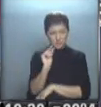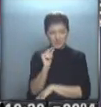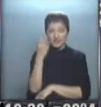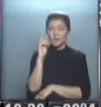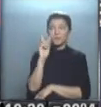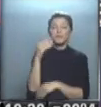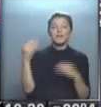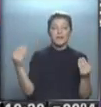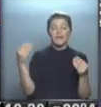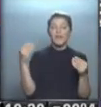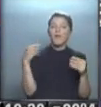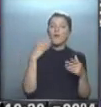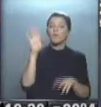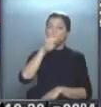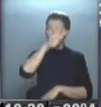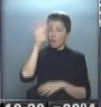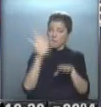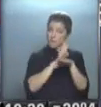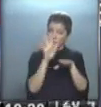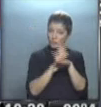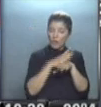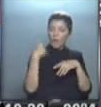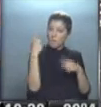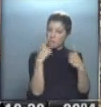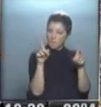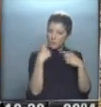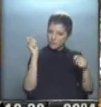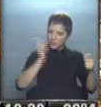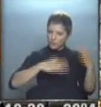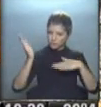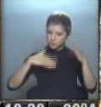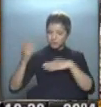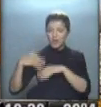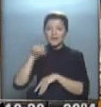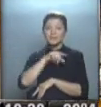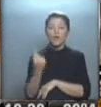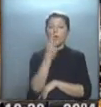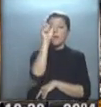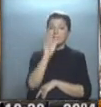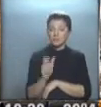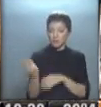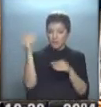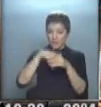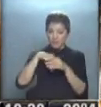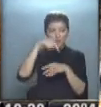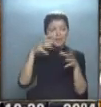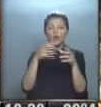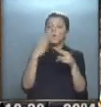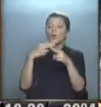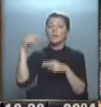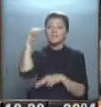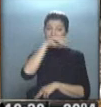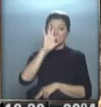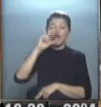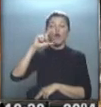un show muy interesante, un show de percusión. Uno de los percusionistas de este grupo, que se llama 7 Octavos, tiene solamente